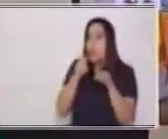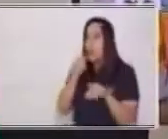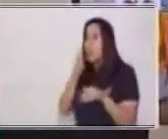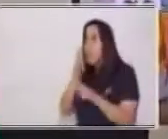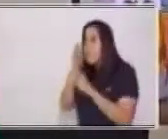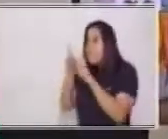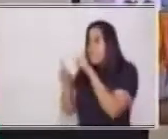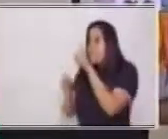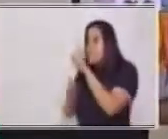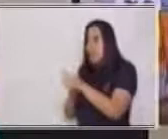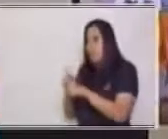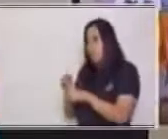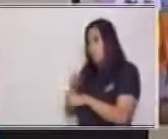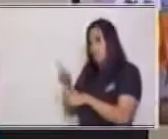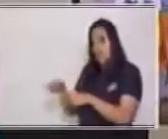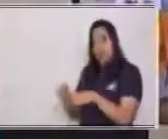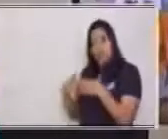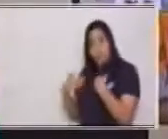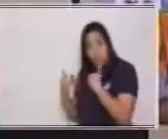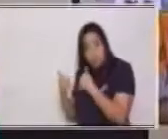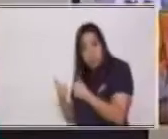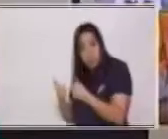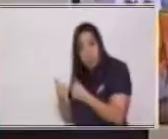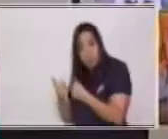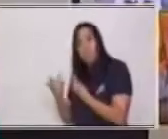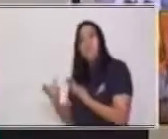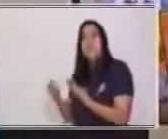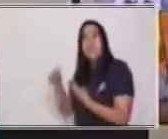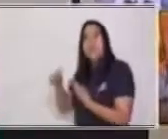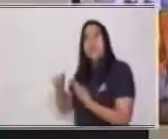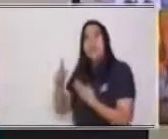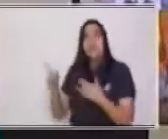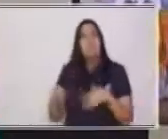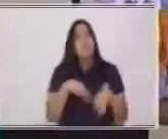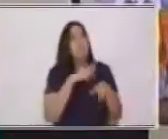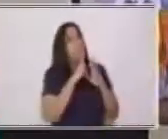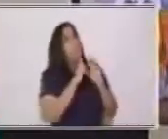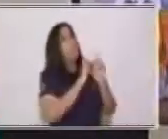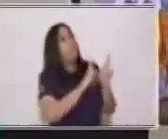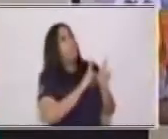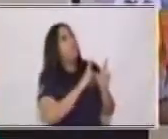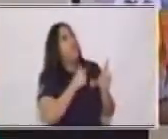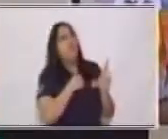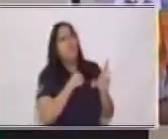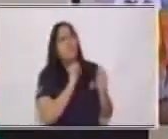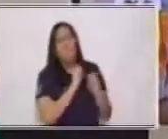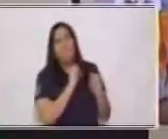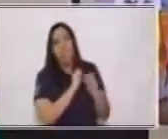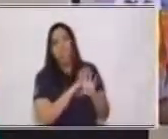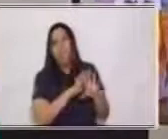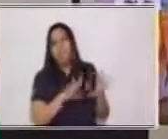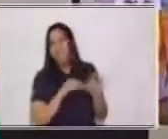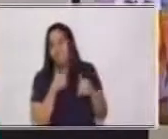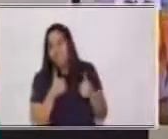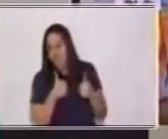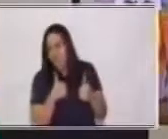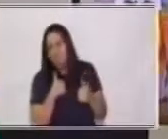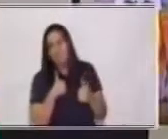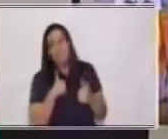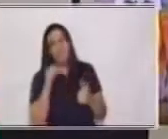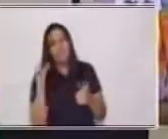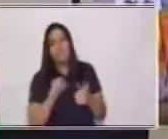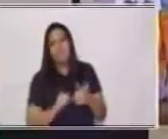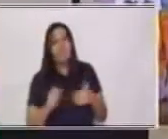la mariquita de que si estaba bien, ella le contestó. ¿Qué le contestó? Aquí nada está bien, ¿verdad? Muy bien.